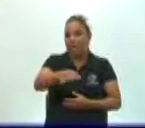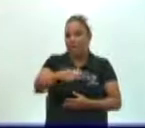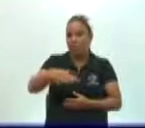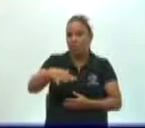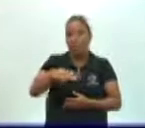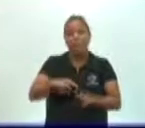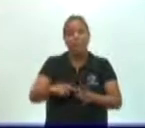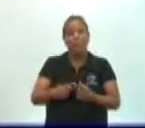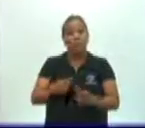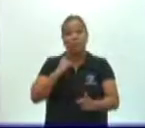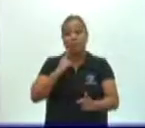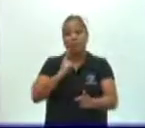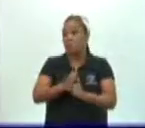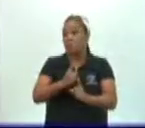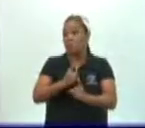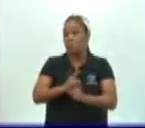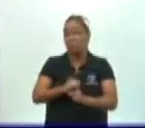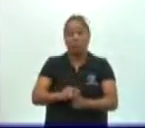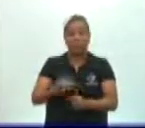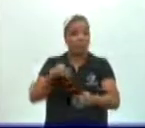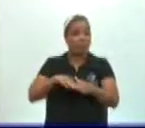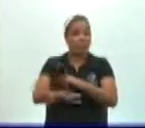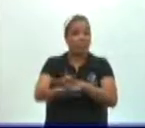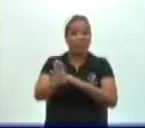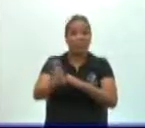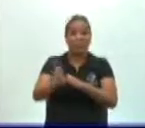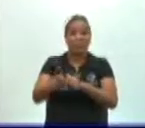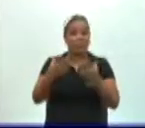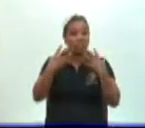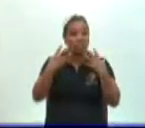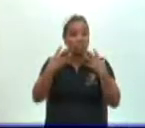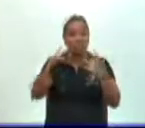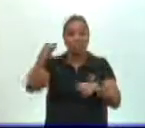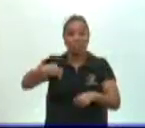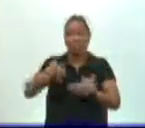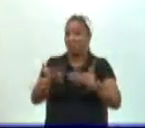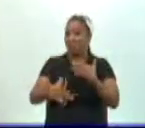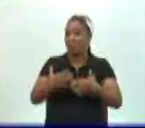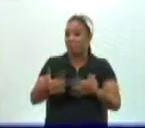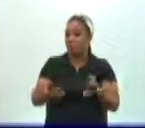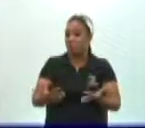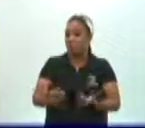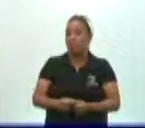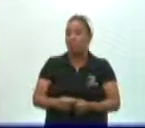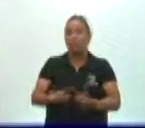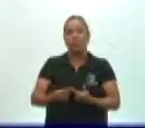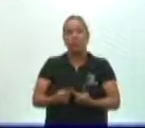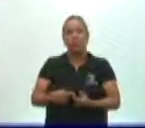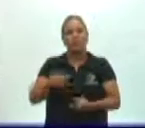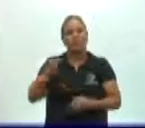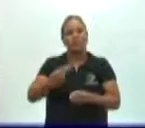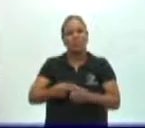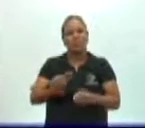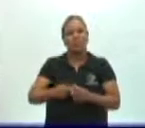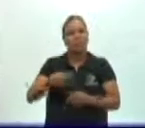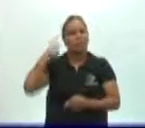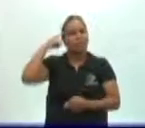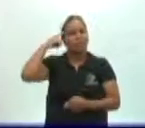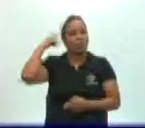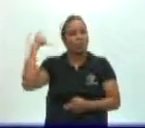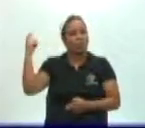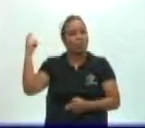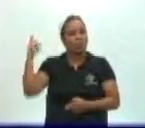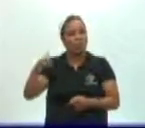encontrar una salida coherente a este proceso. Y es precisamente por eso que le llamamos utópico, porque es irrealizable, aparte de